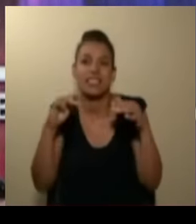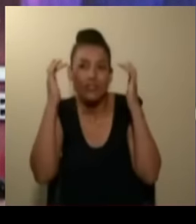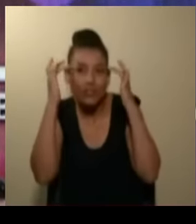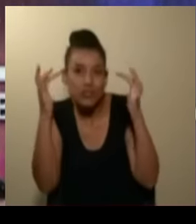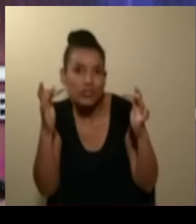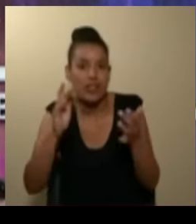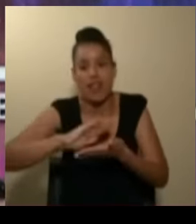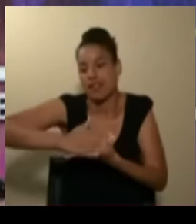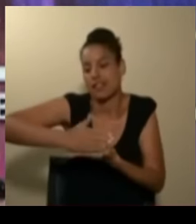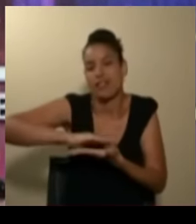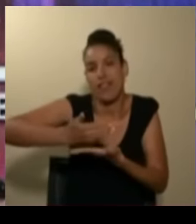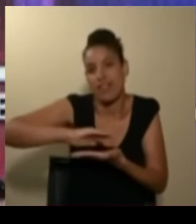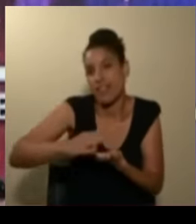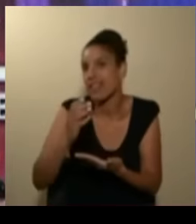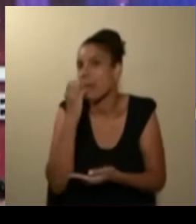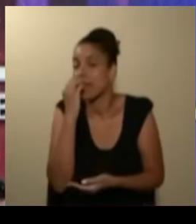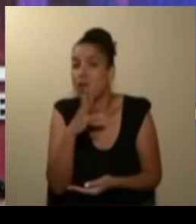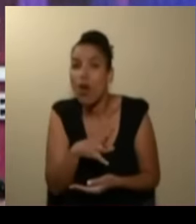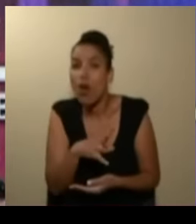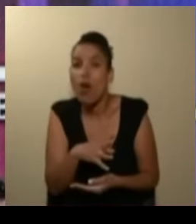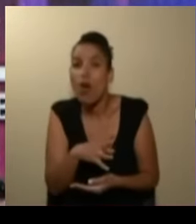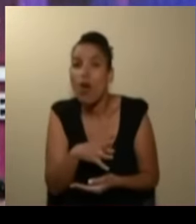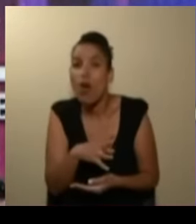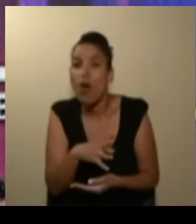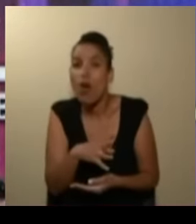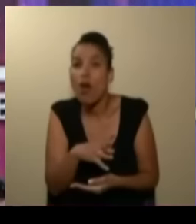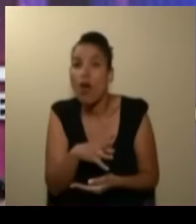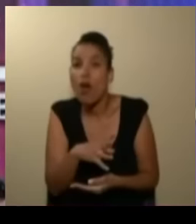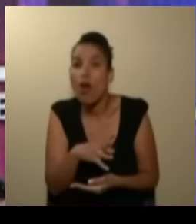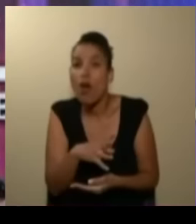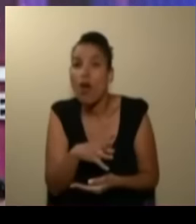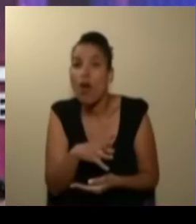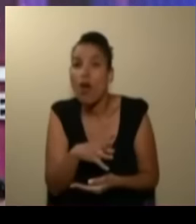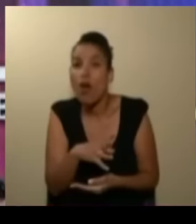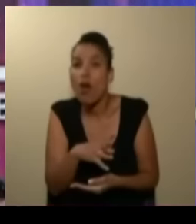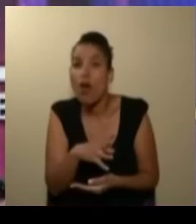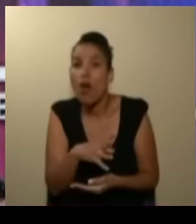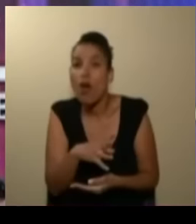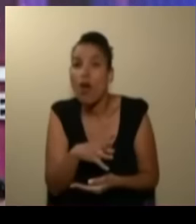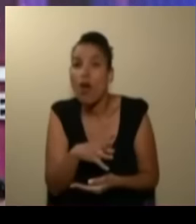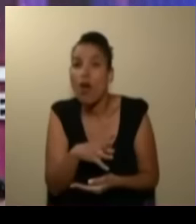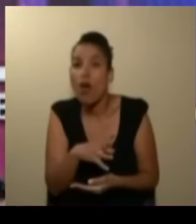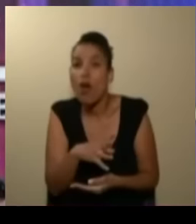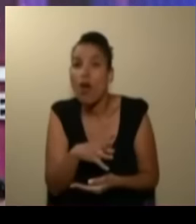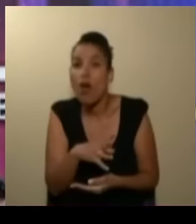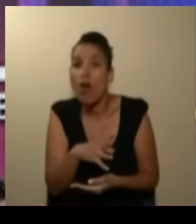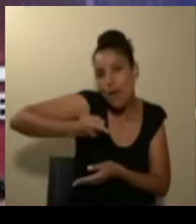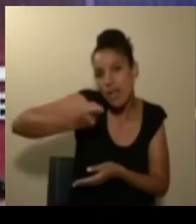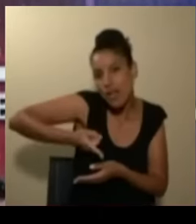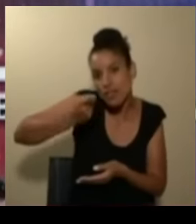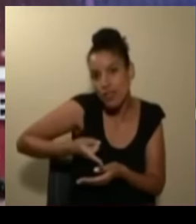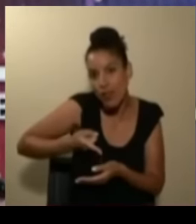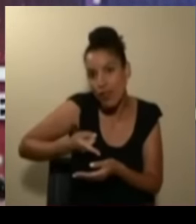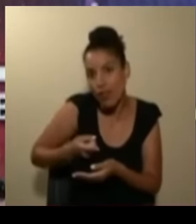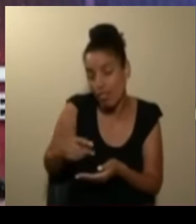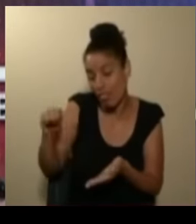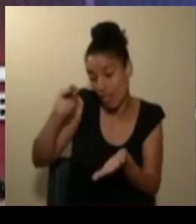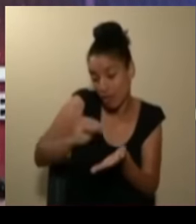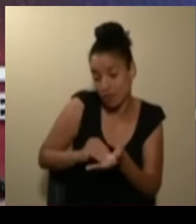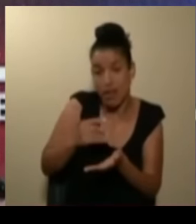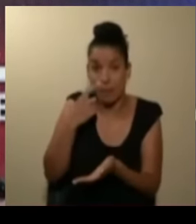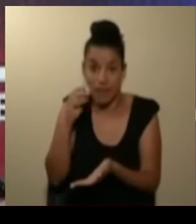al mundo. Y el artículo 127, que elimina la obligatoriedad de inscribir en un centro de enseñanza